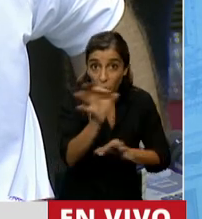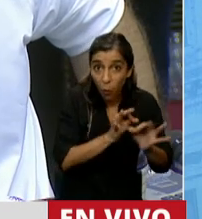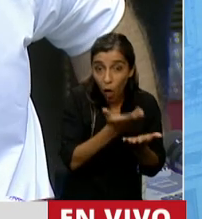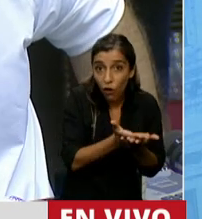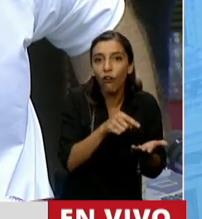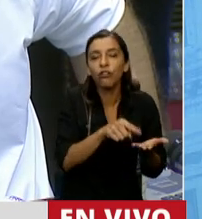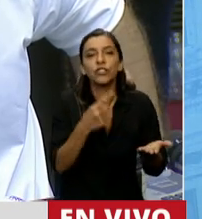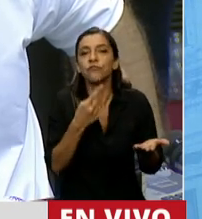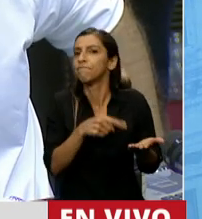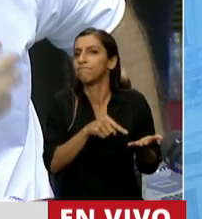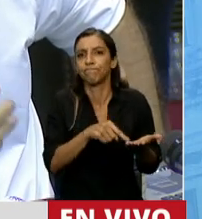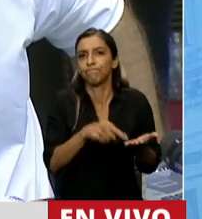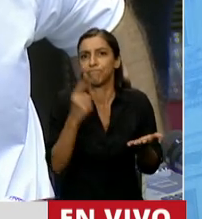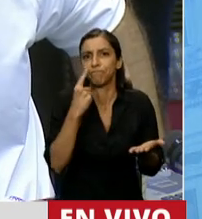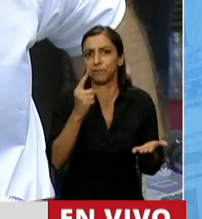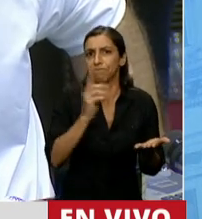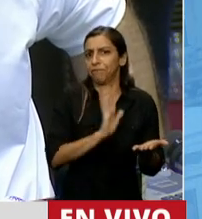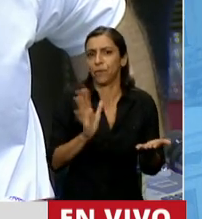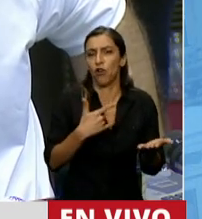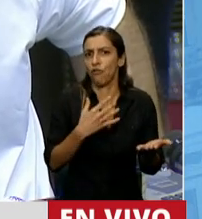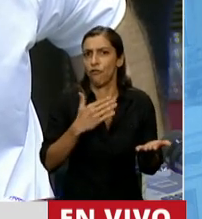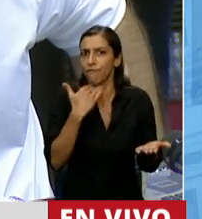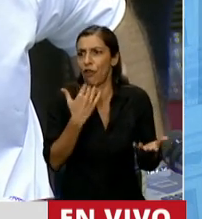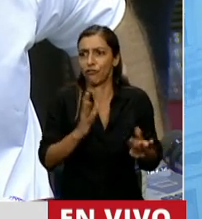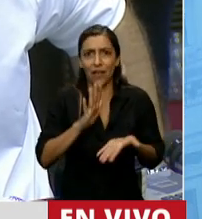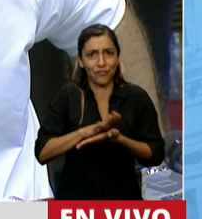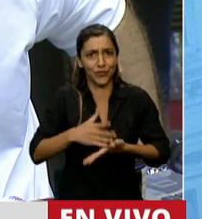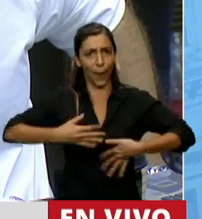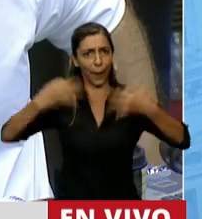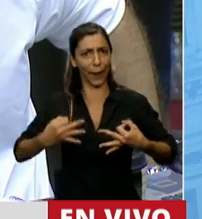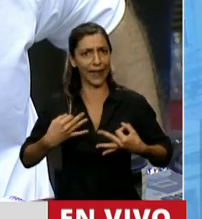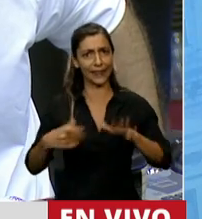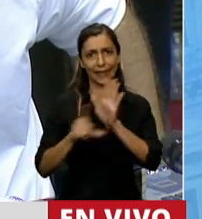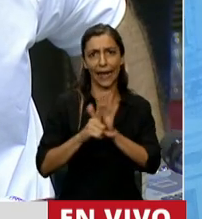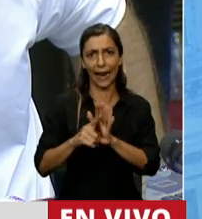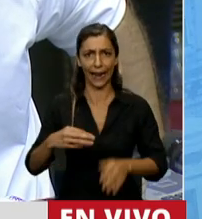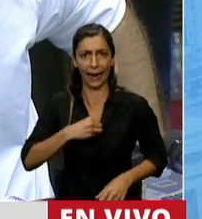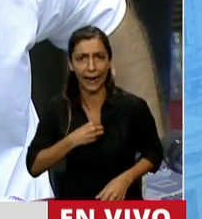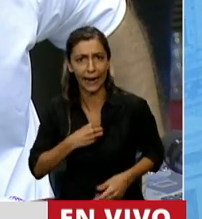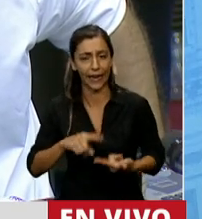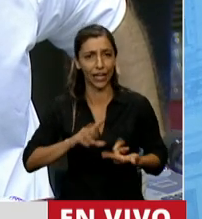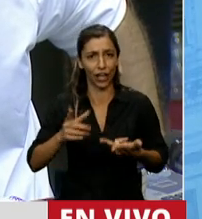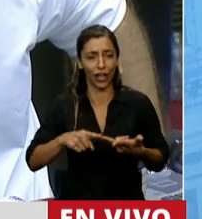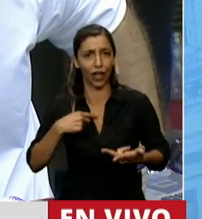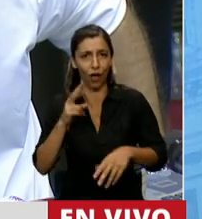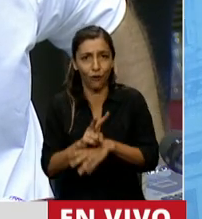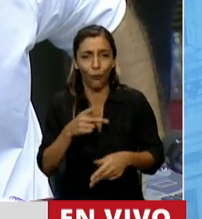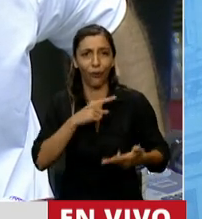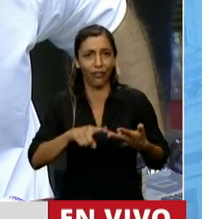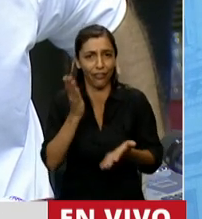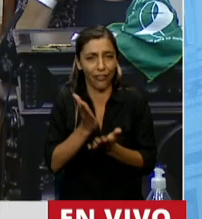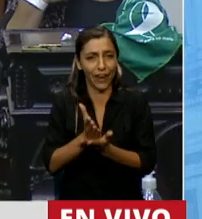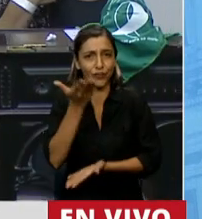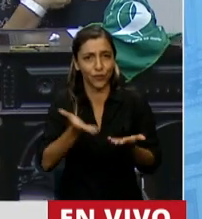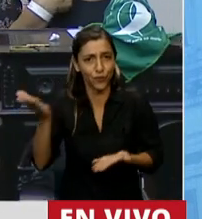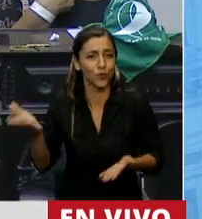proyecto desconoce en forma manifiesta la ética, las leyes, la religión, la patria potestad, los derechos humanos